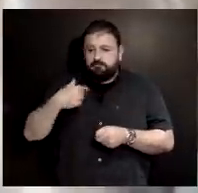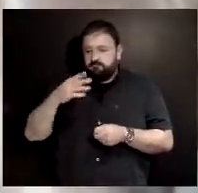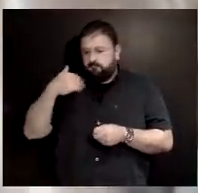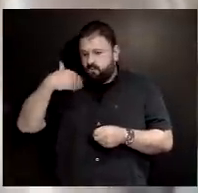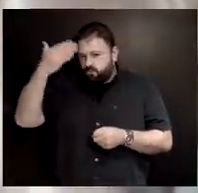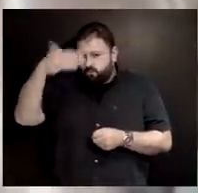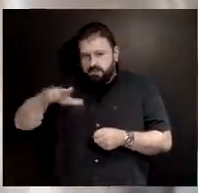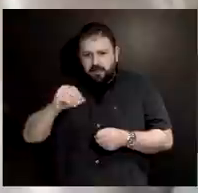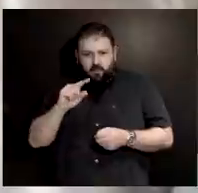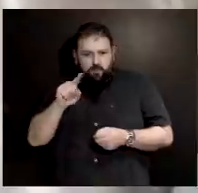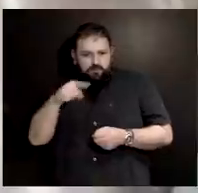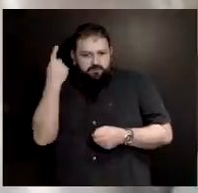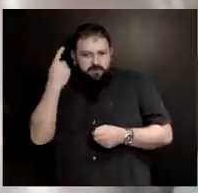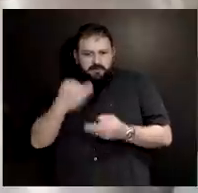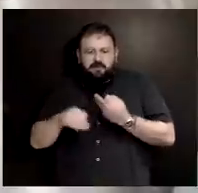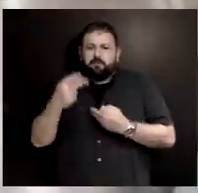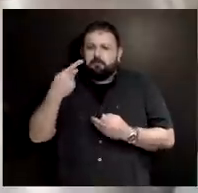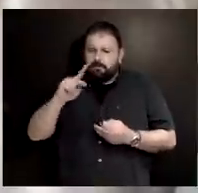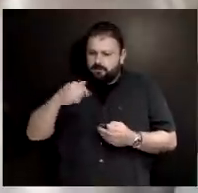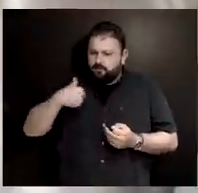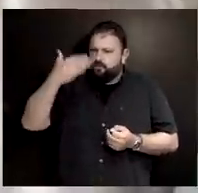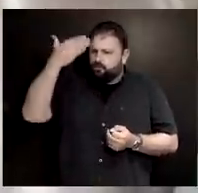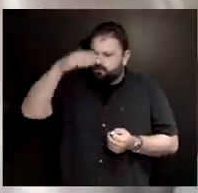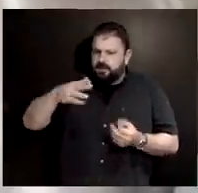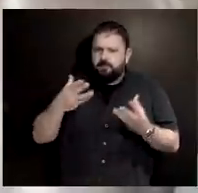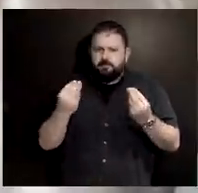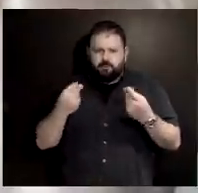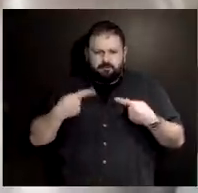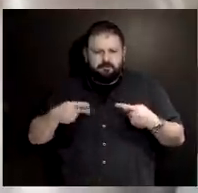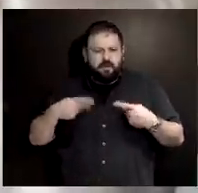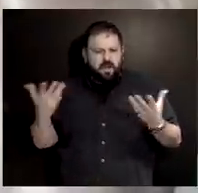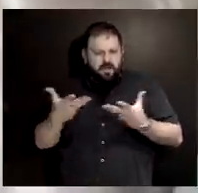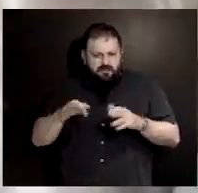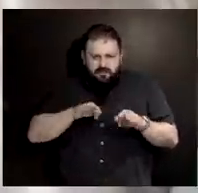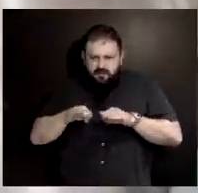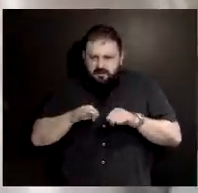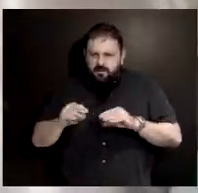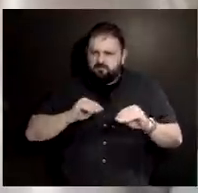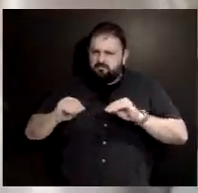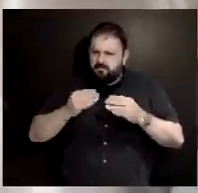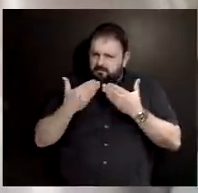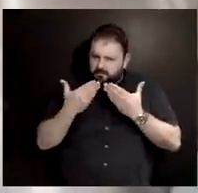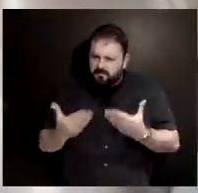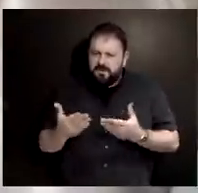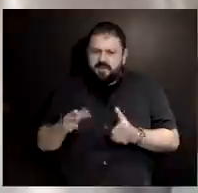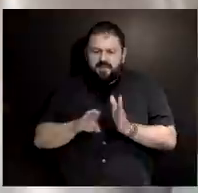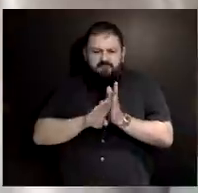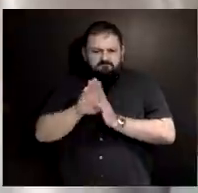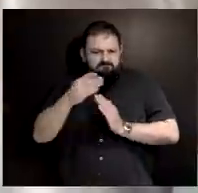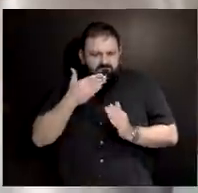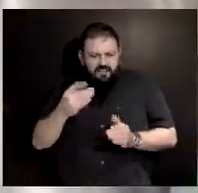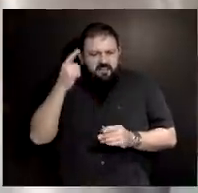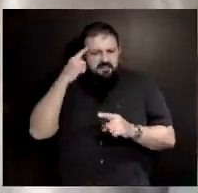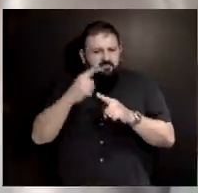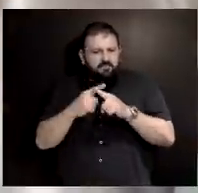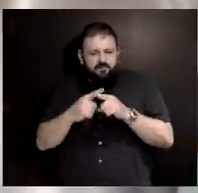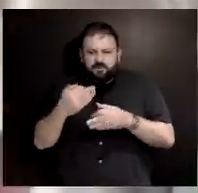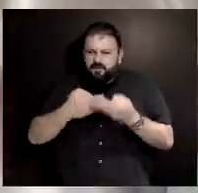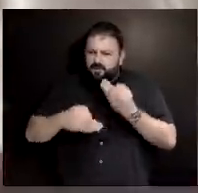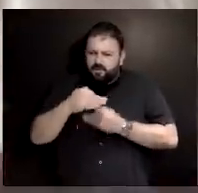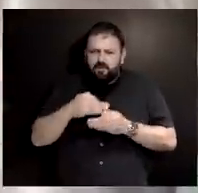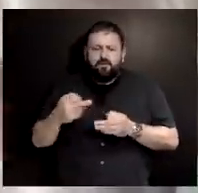mucha valentía y con mucha actitud imparable, igual que ustedes. Y bueno, sabrán que hemos